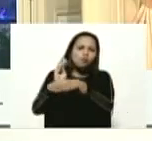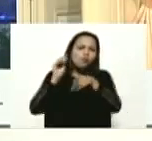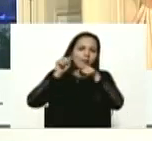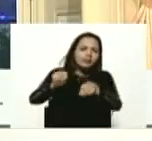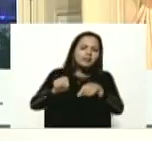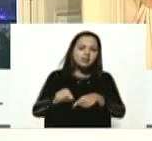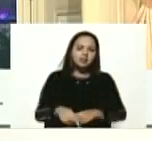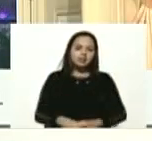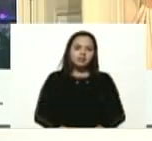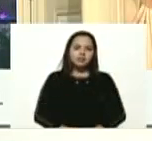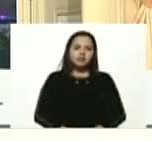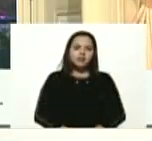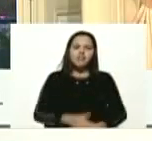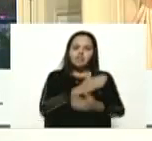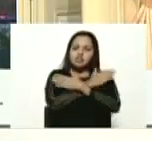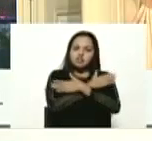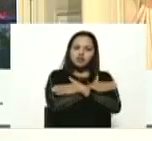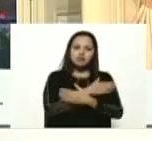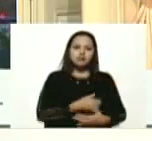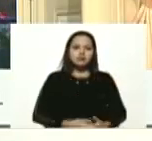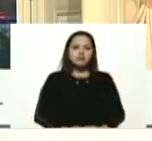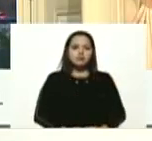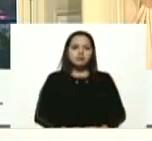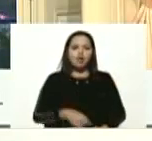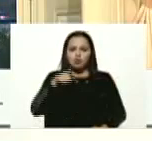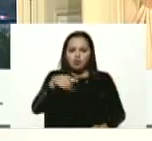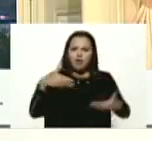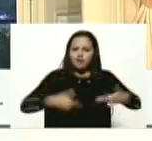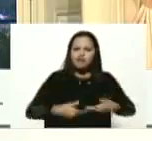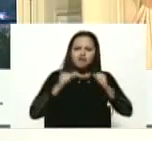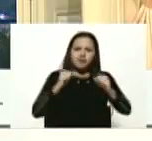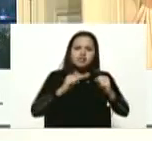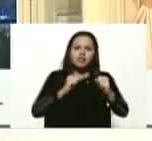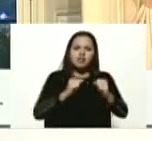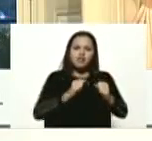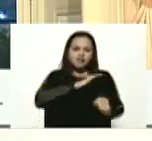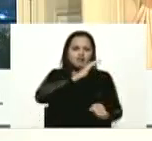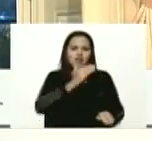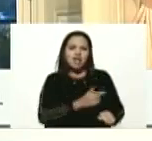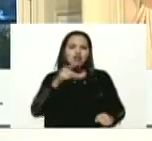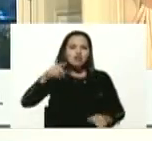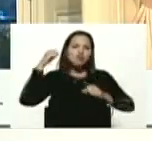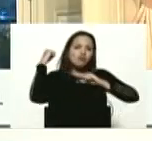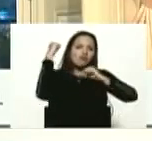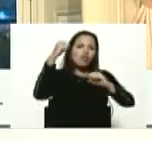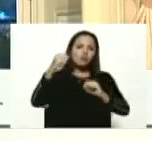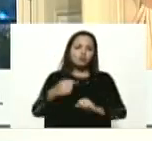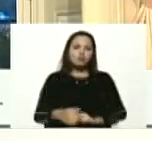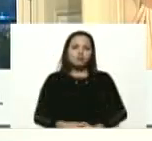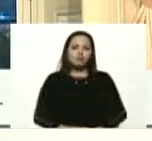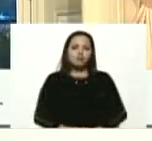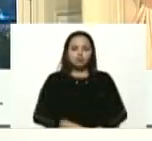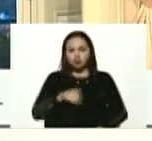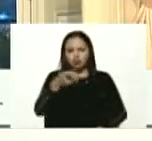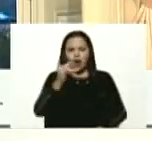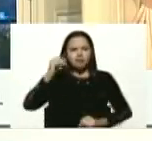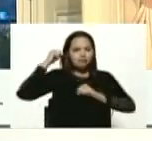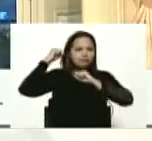ti. Felicitaciones. Eres un guerrero, eres un valiente y eres un triunfador. Un